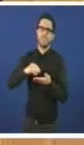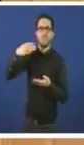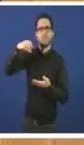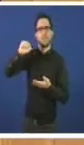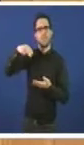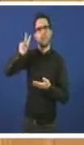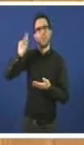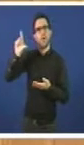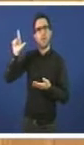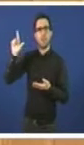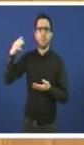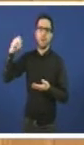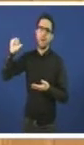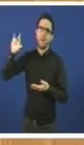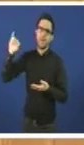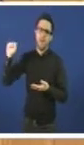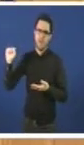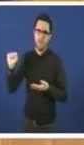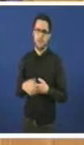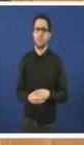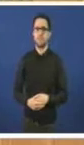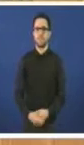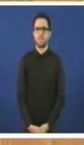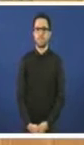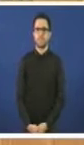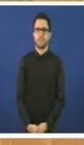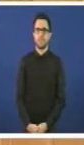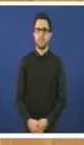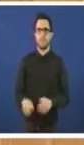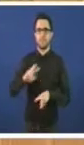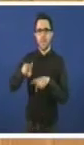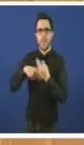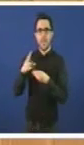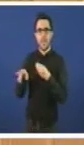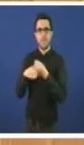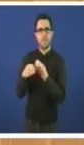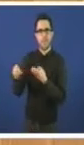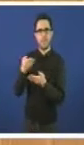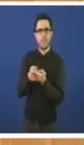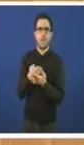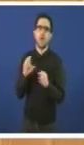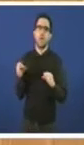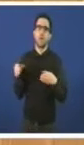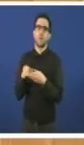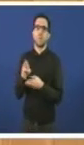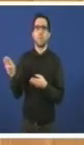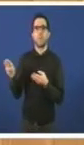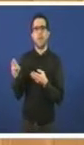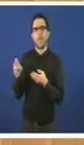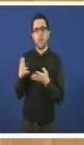su memoria esta enmienda al partido popular faltan por ejemplo d